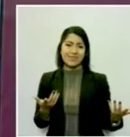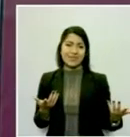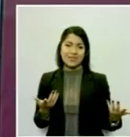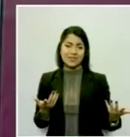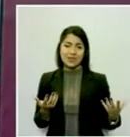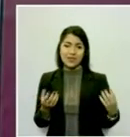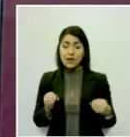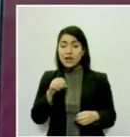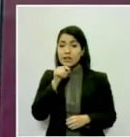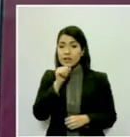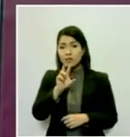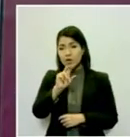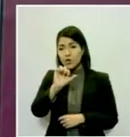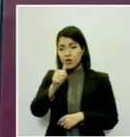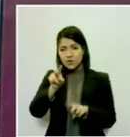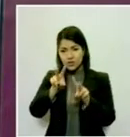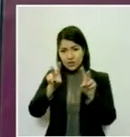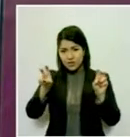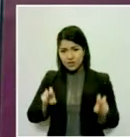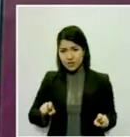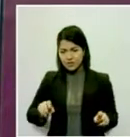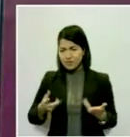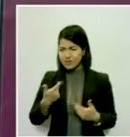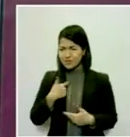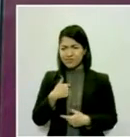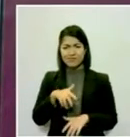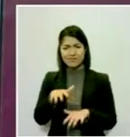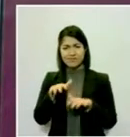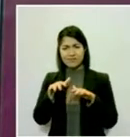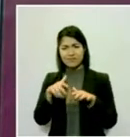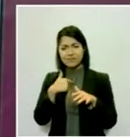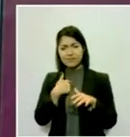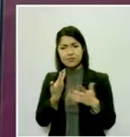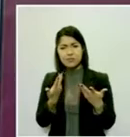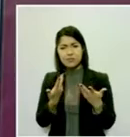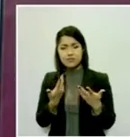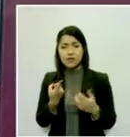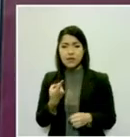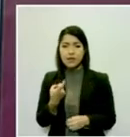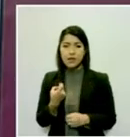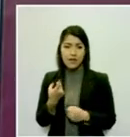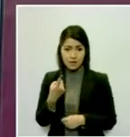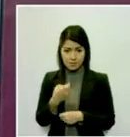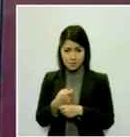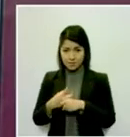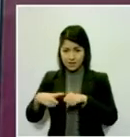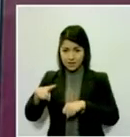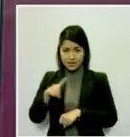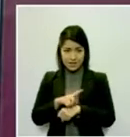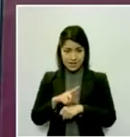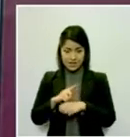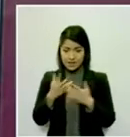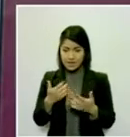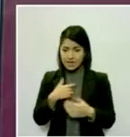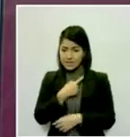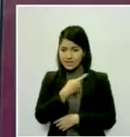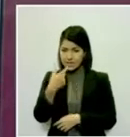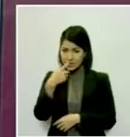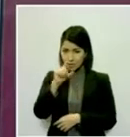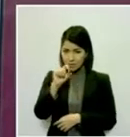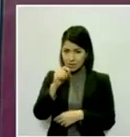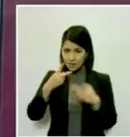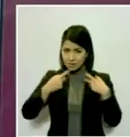tema, nos llamó mucho la atención que el primer día de audiencia eran como 120